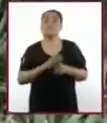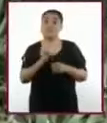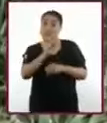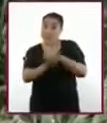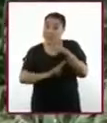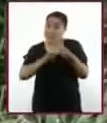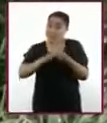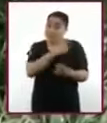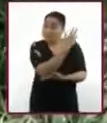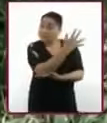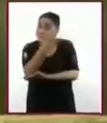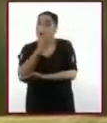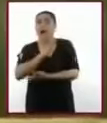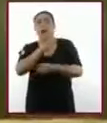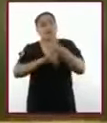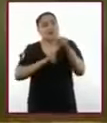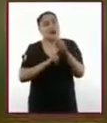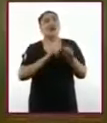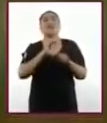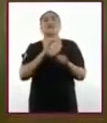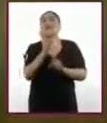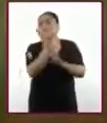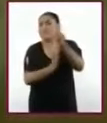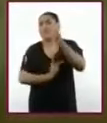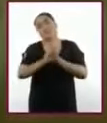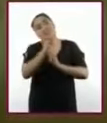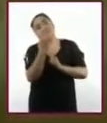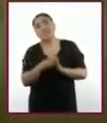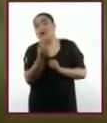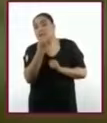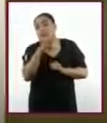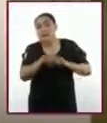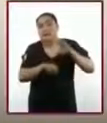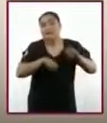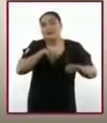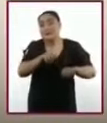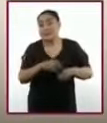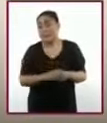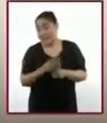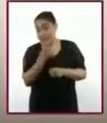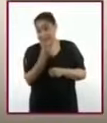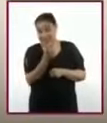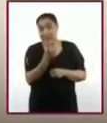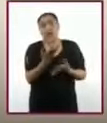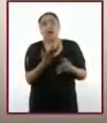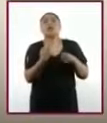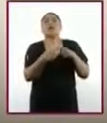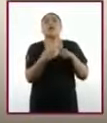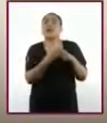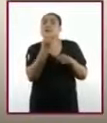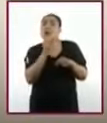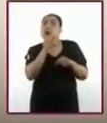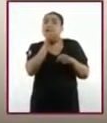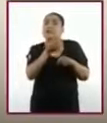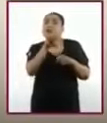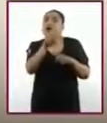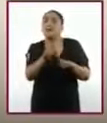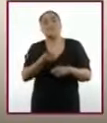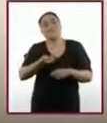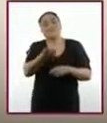la mayoría de los organismos se alimentan de otros para sobrevivir. A esta relación de quién se come a quién se le llama